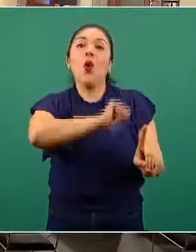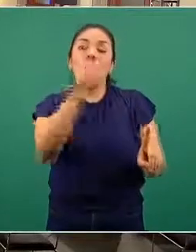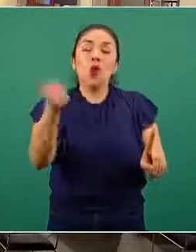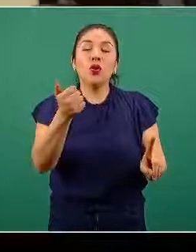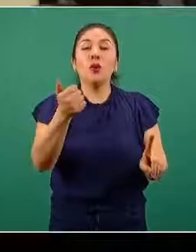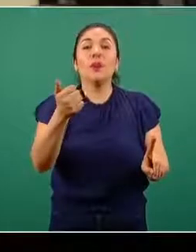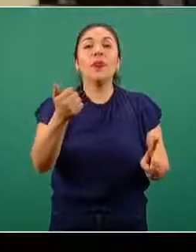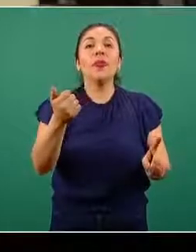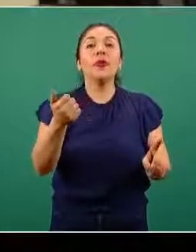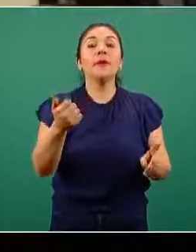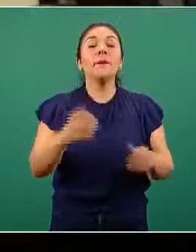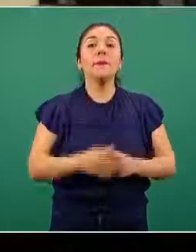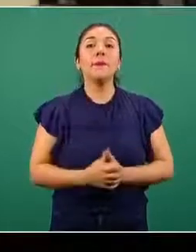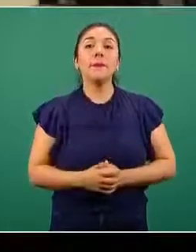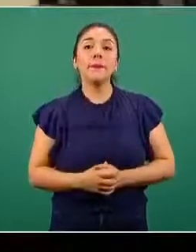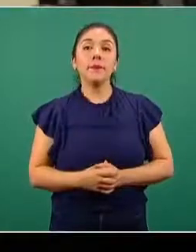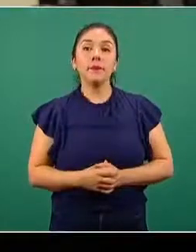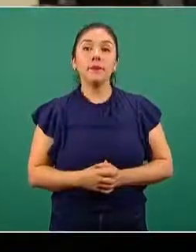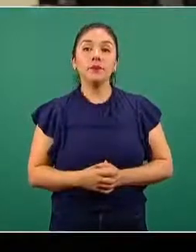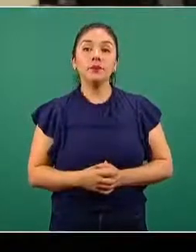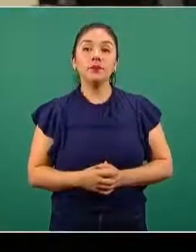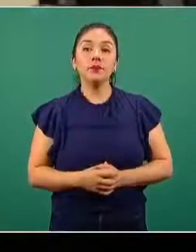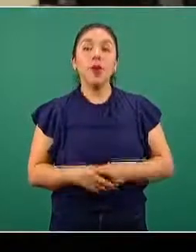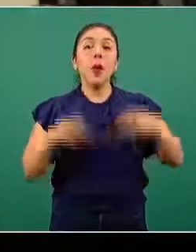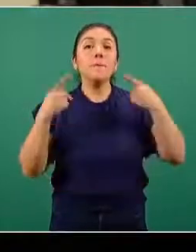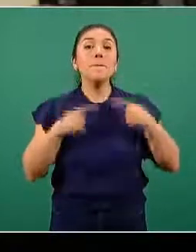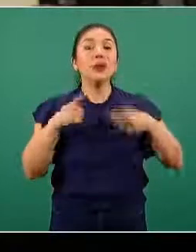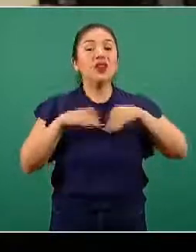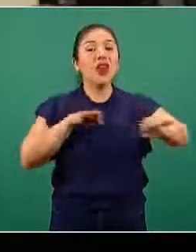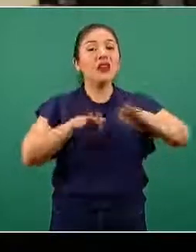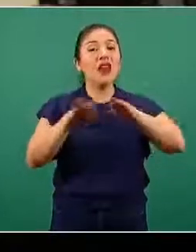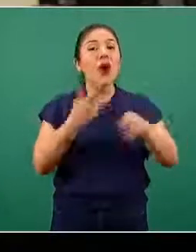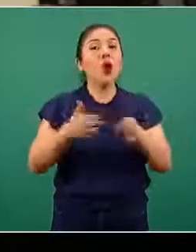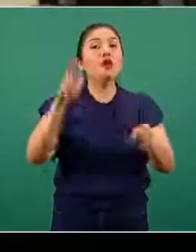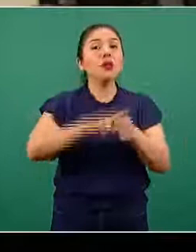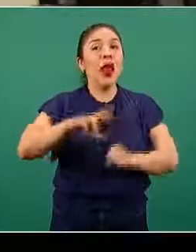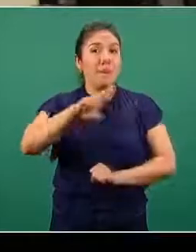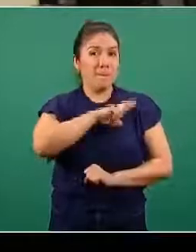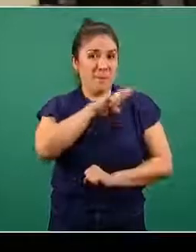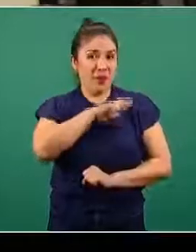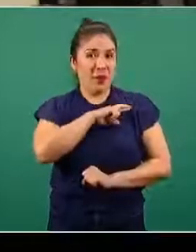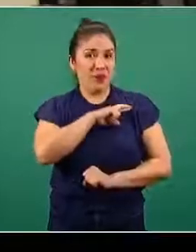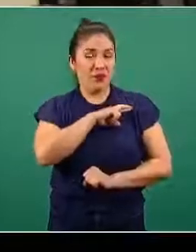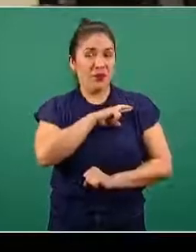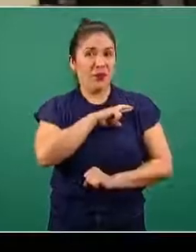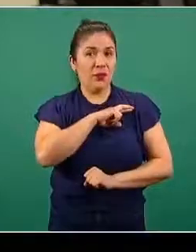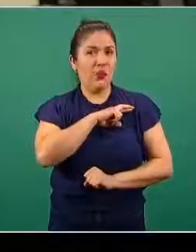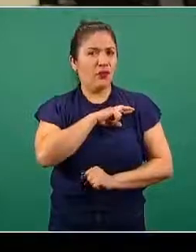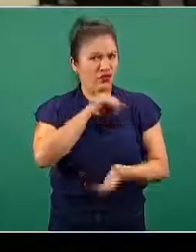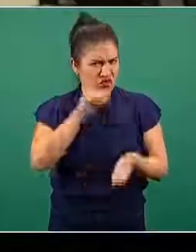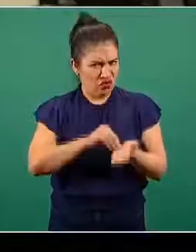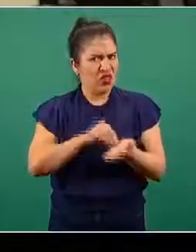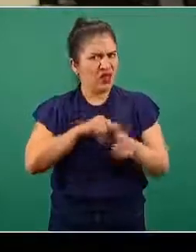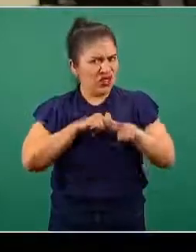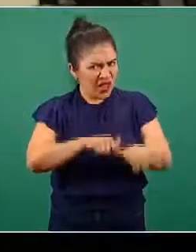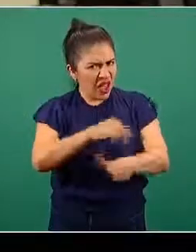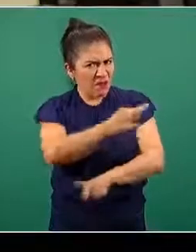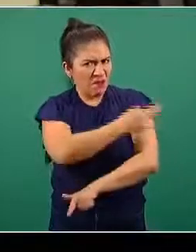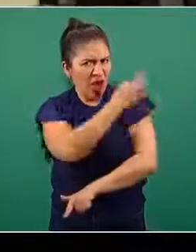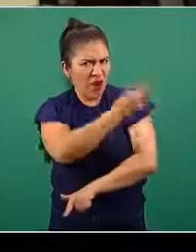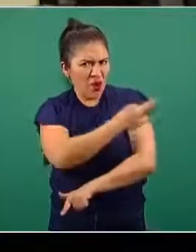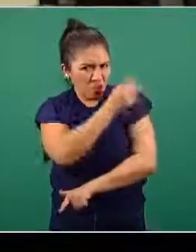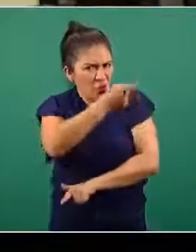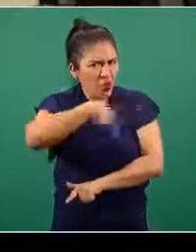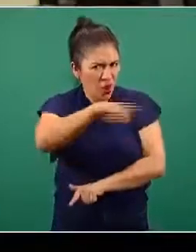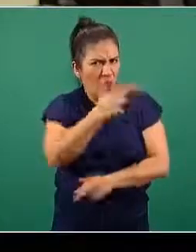el caso del personal de los hospitales privados, ¿Todavía se sigue vacunando personal de